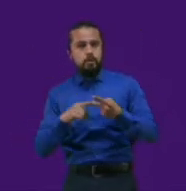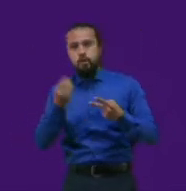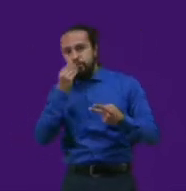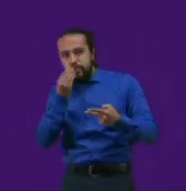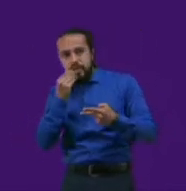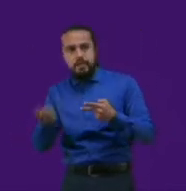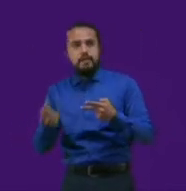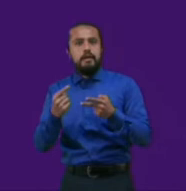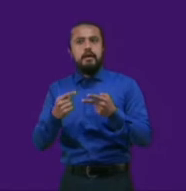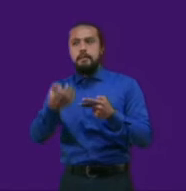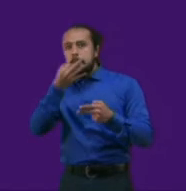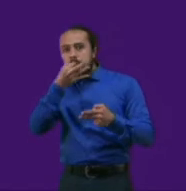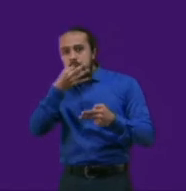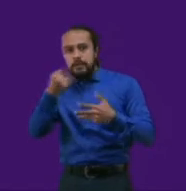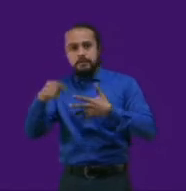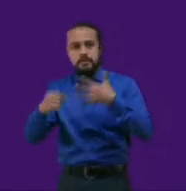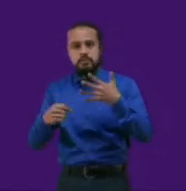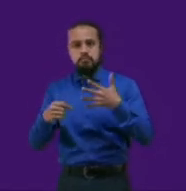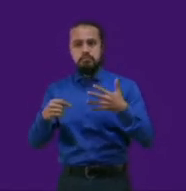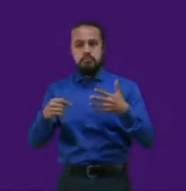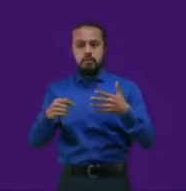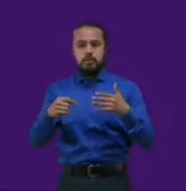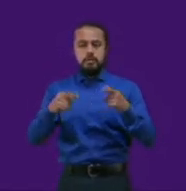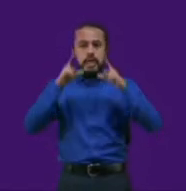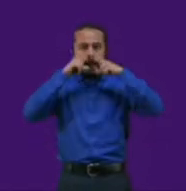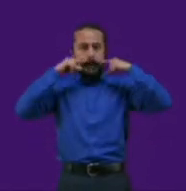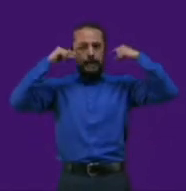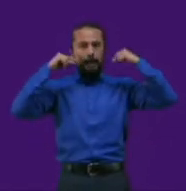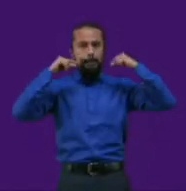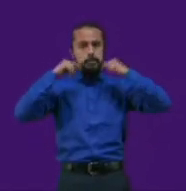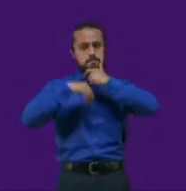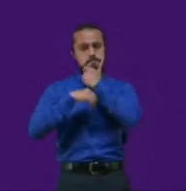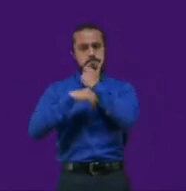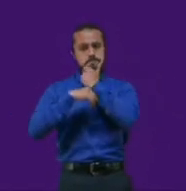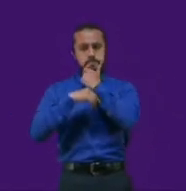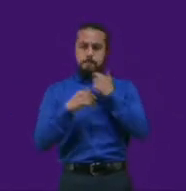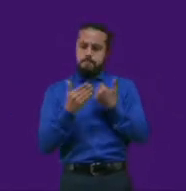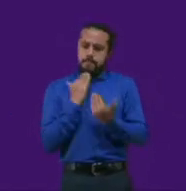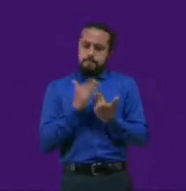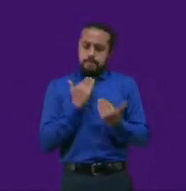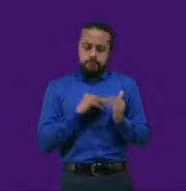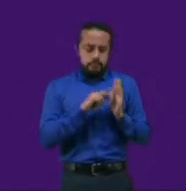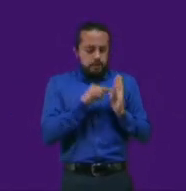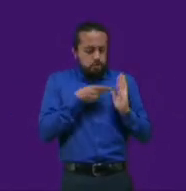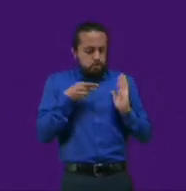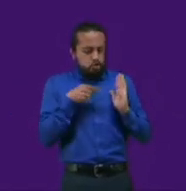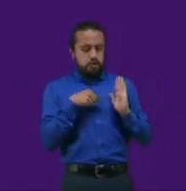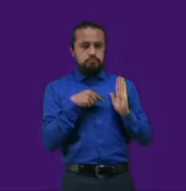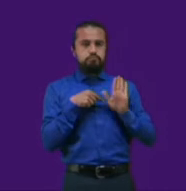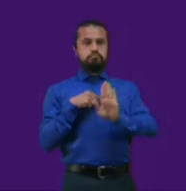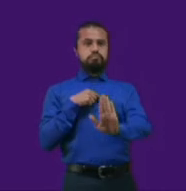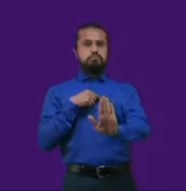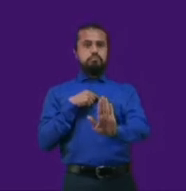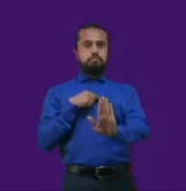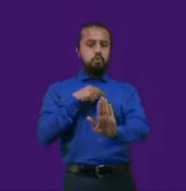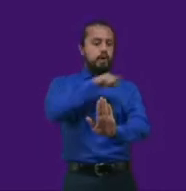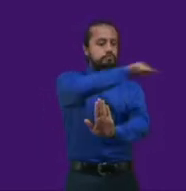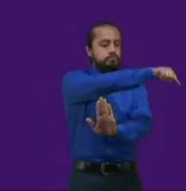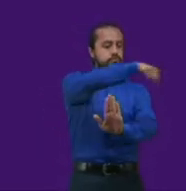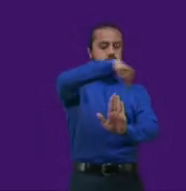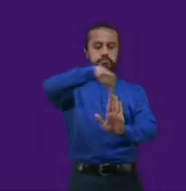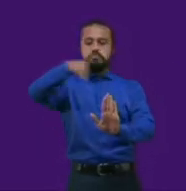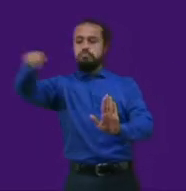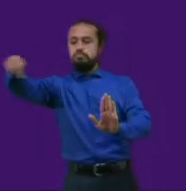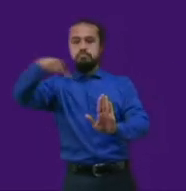Rappi fue poner tecnología ahí y hacer que fuera mucho más fácil y de alguna manera, usando el mismo término que nos